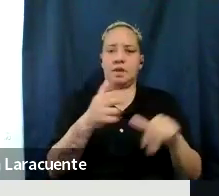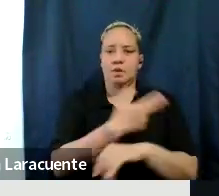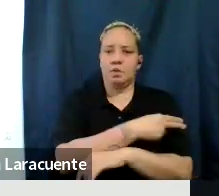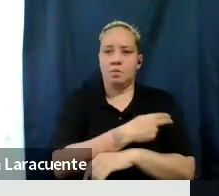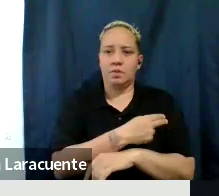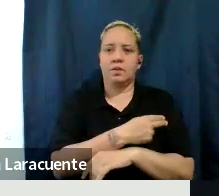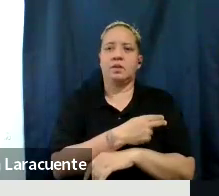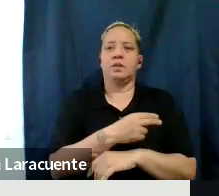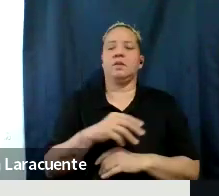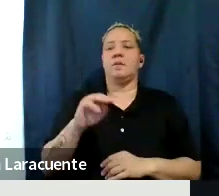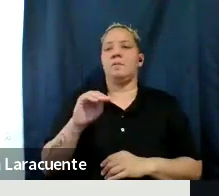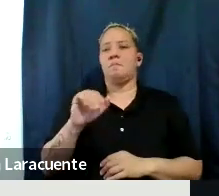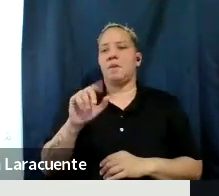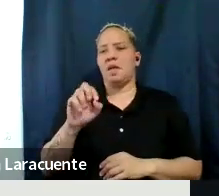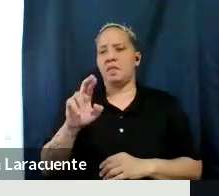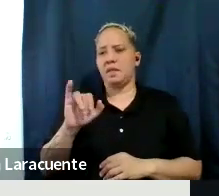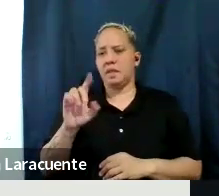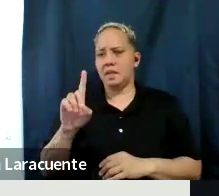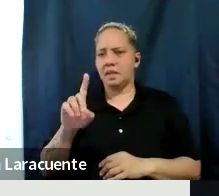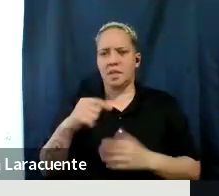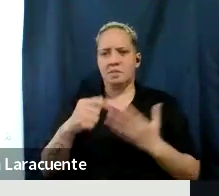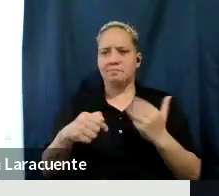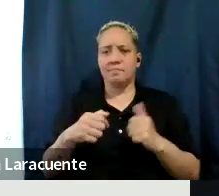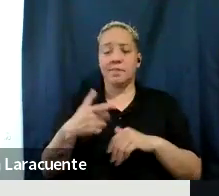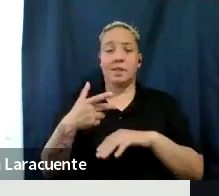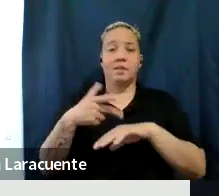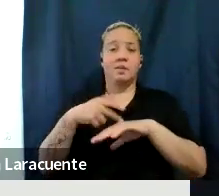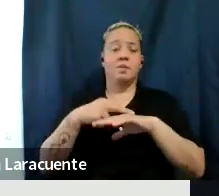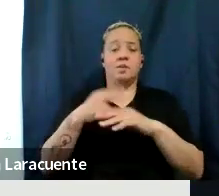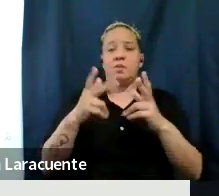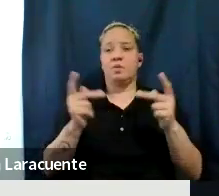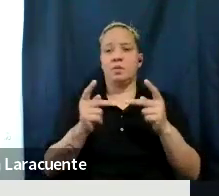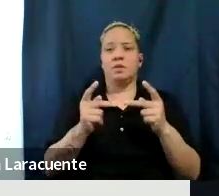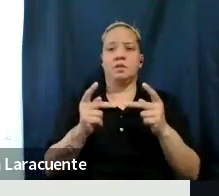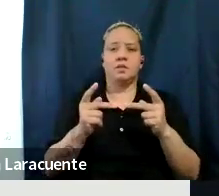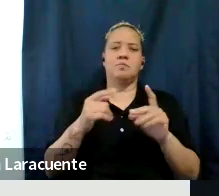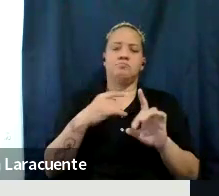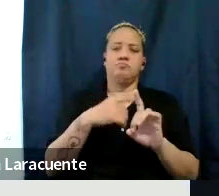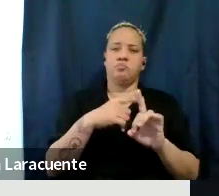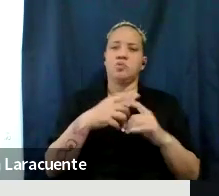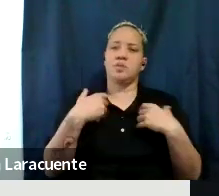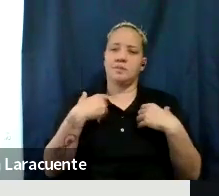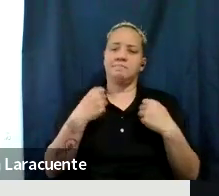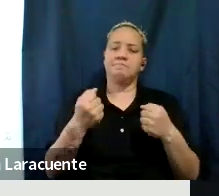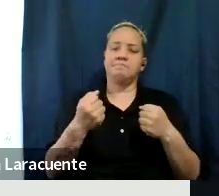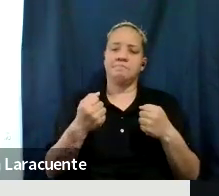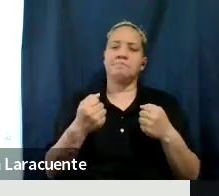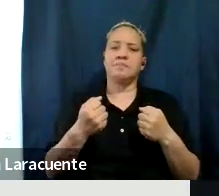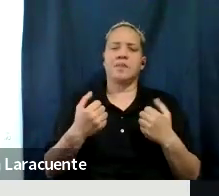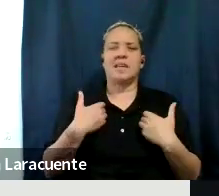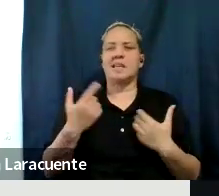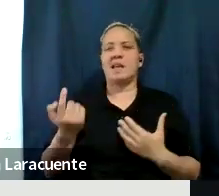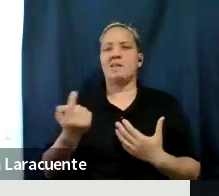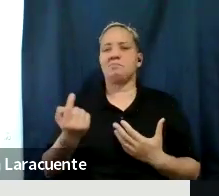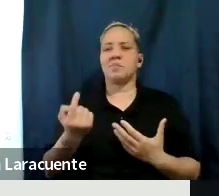Moguer, en Madrid, y sin embargo Puerto Rico era un lugar que le hacía bien a la salud, ¿no? Que era algo que